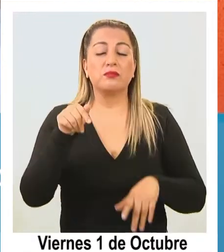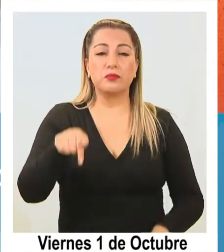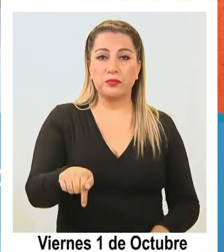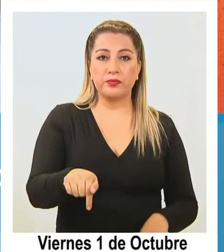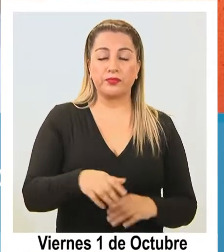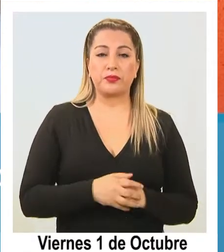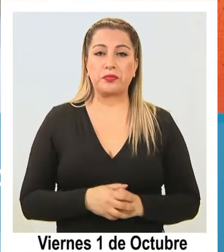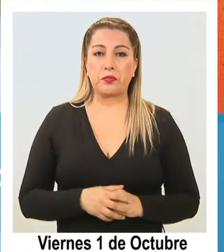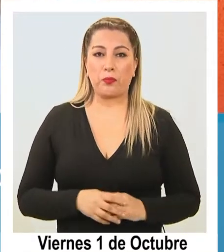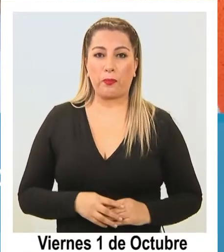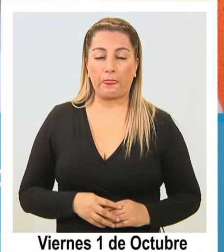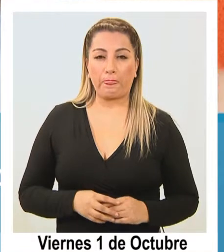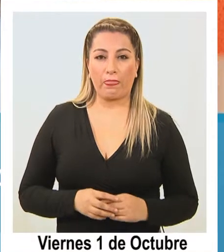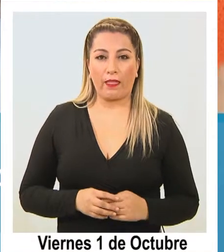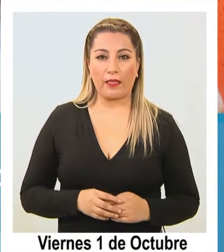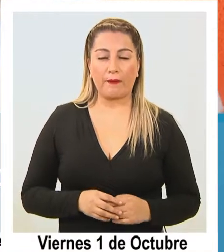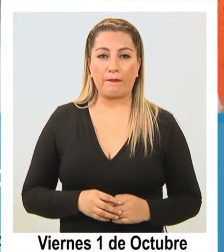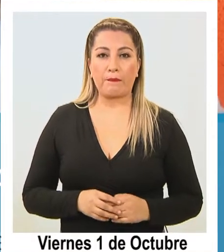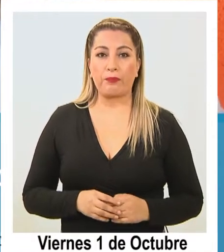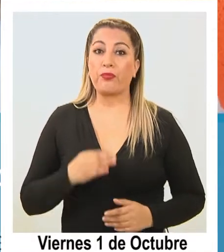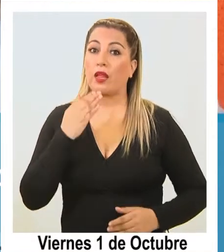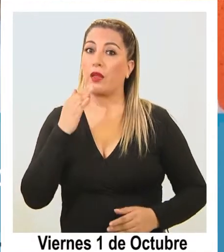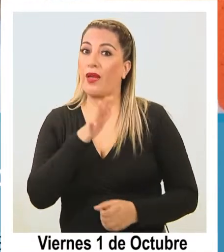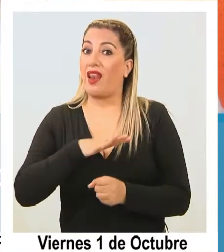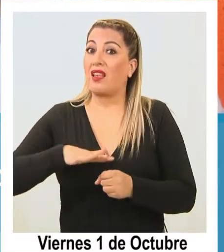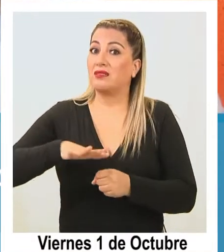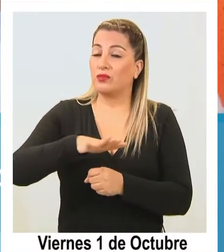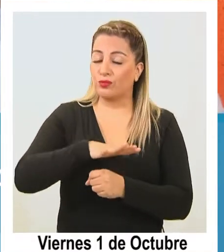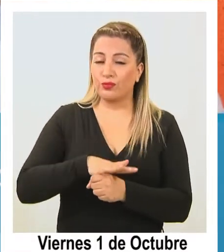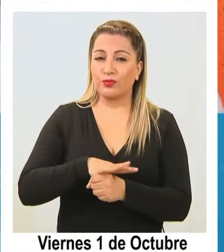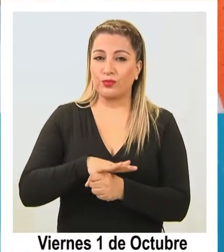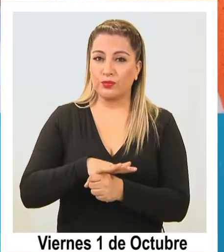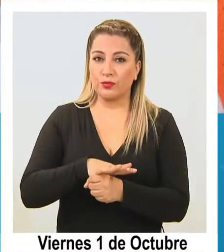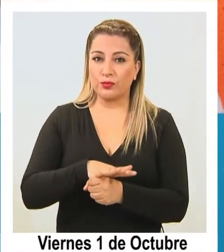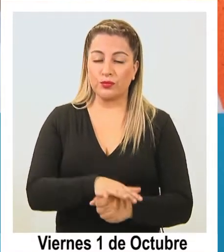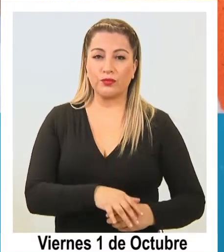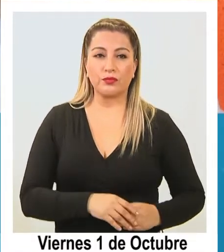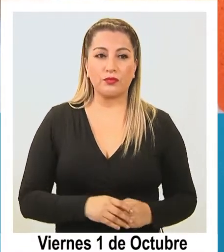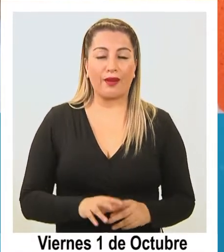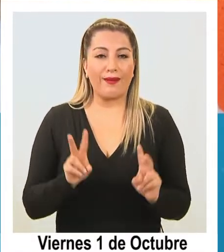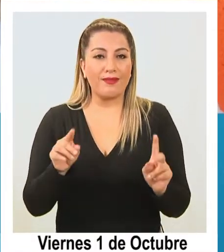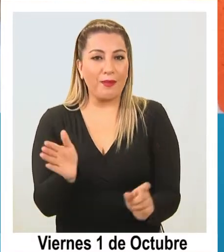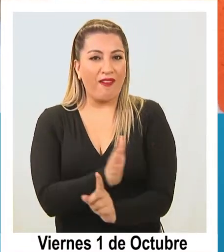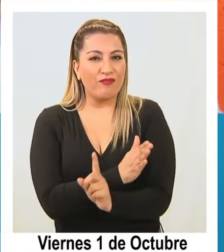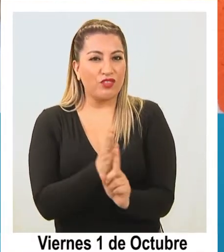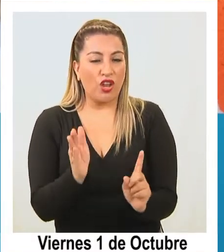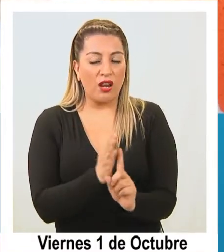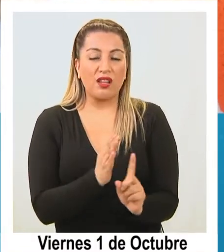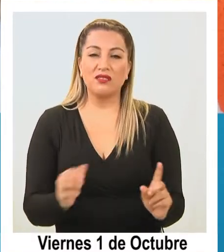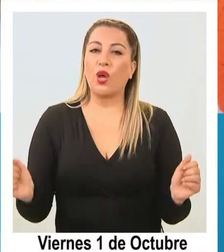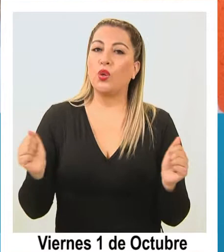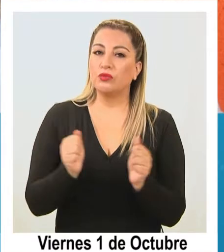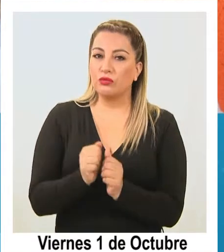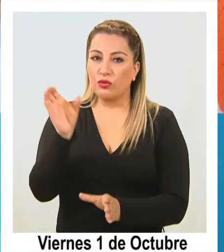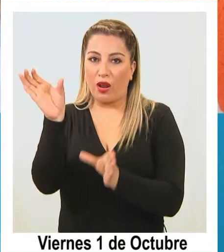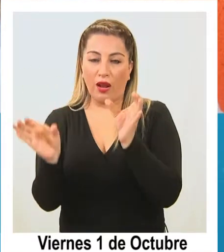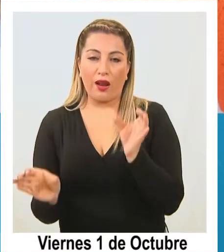y menos, ¿no es cierto?, la situación que podría haberse dado en términos violentos con la gente que